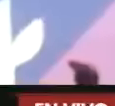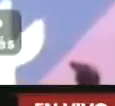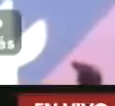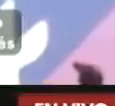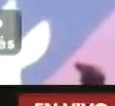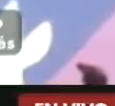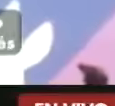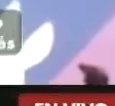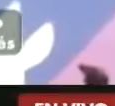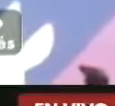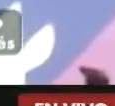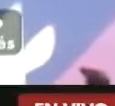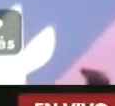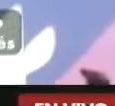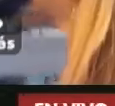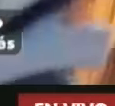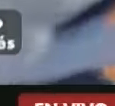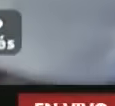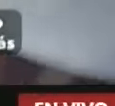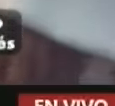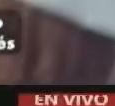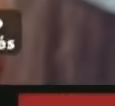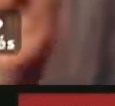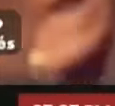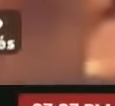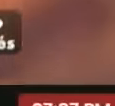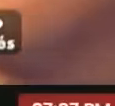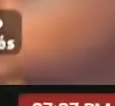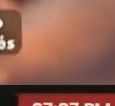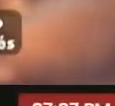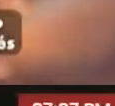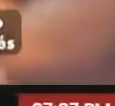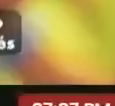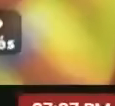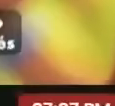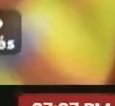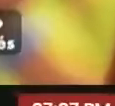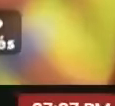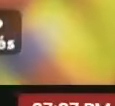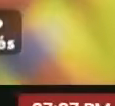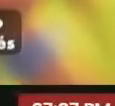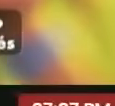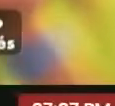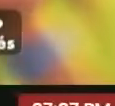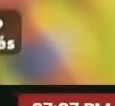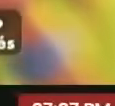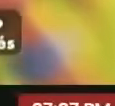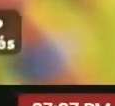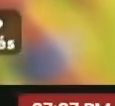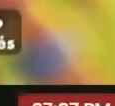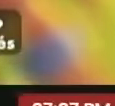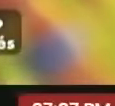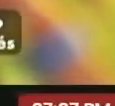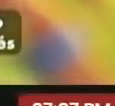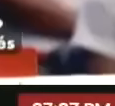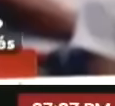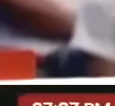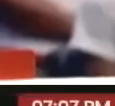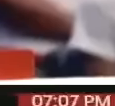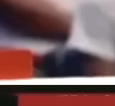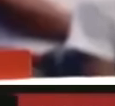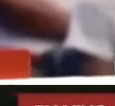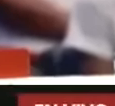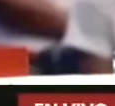futuro. Recordando 11 años de la partida de nuestro amado comandante, pero hoy 11 años